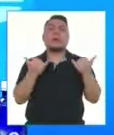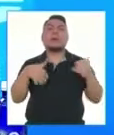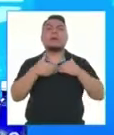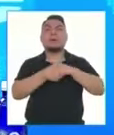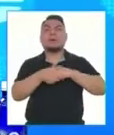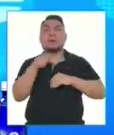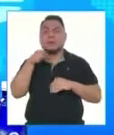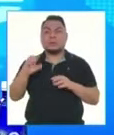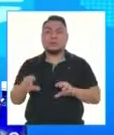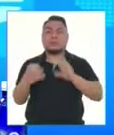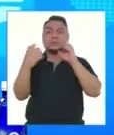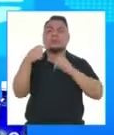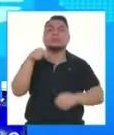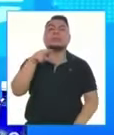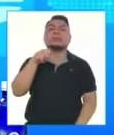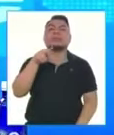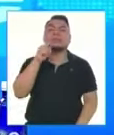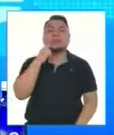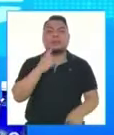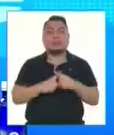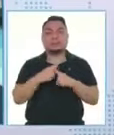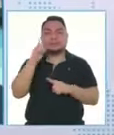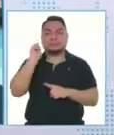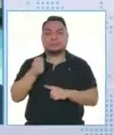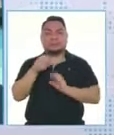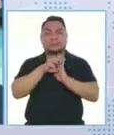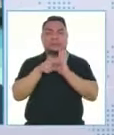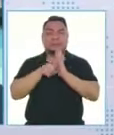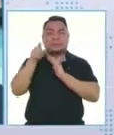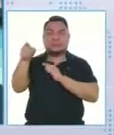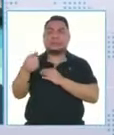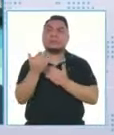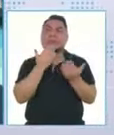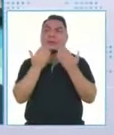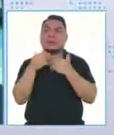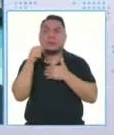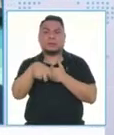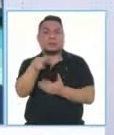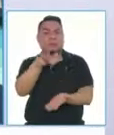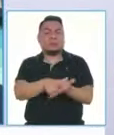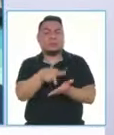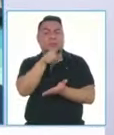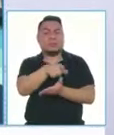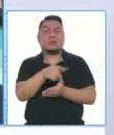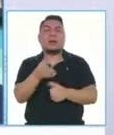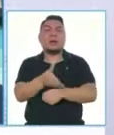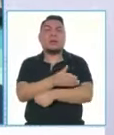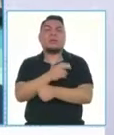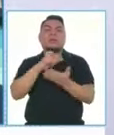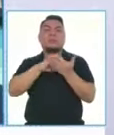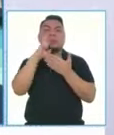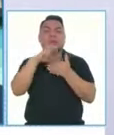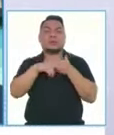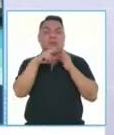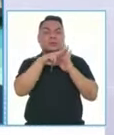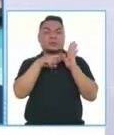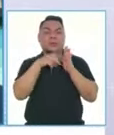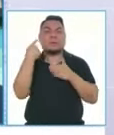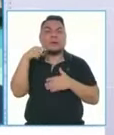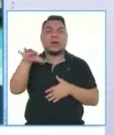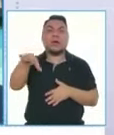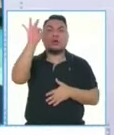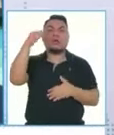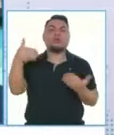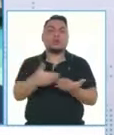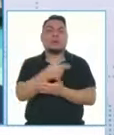Saludar vía Skype a Ernesto Álvarez, expresidente del Tribunal Constitucional, para hablar pues sobre esta aprobación del anteproyecto de reglamento para la elección